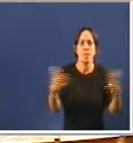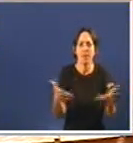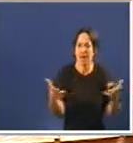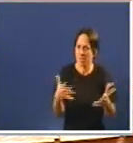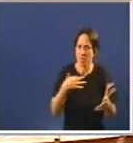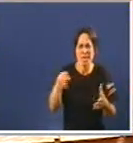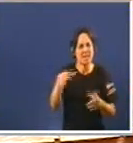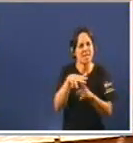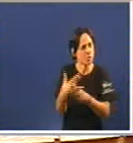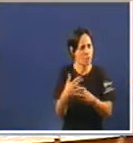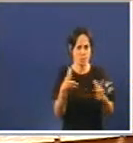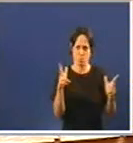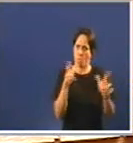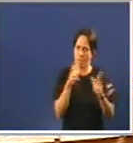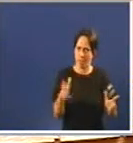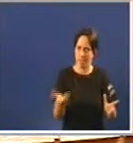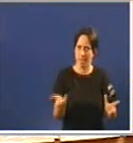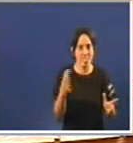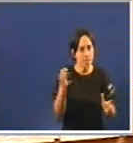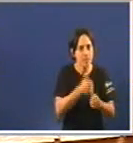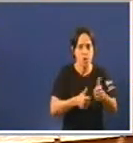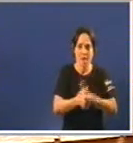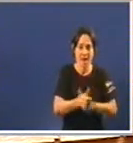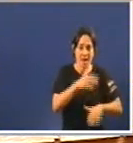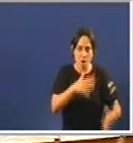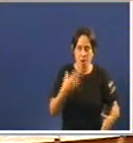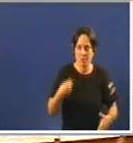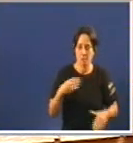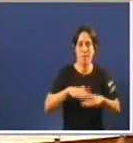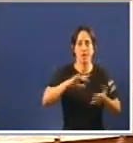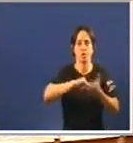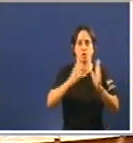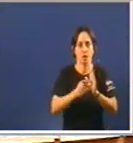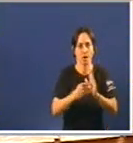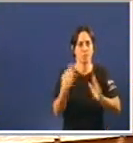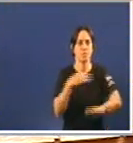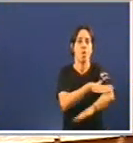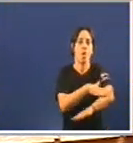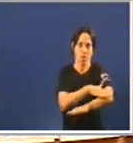situación moi grave e debera ser prioritaria á hora de resolvela por parte do